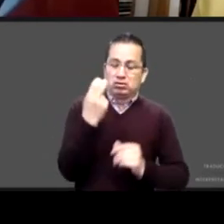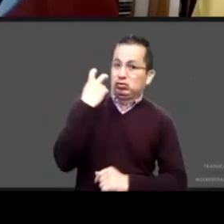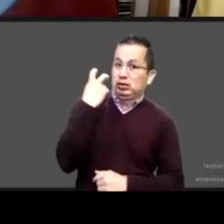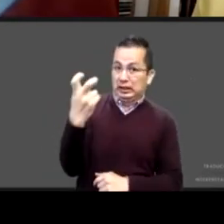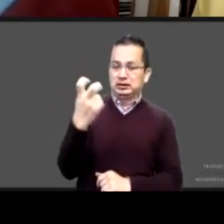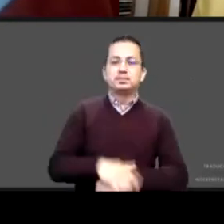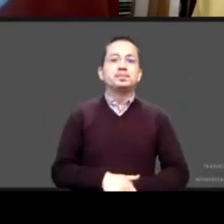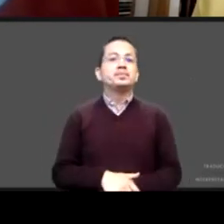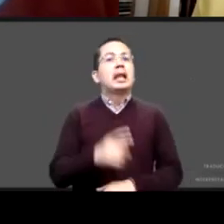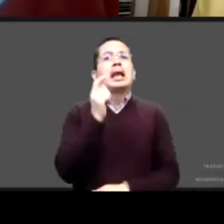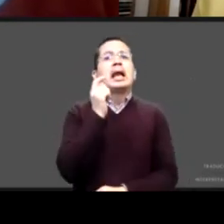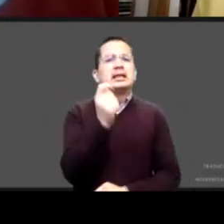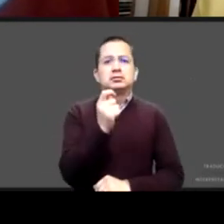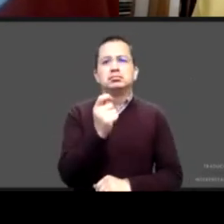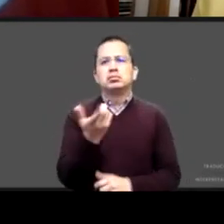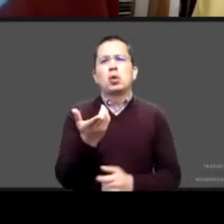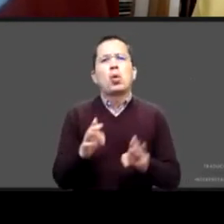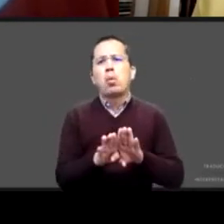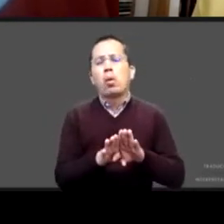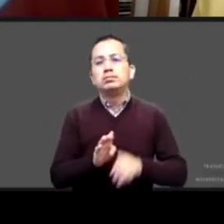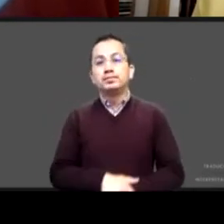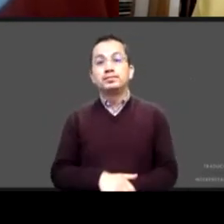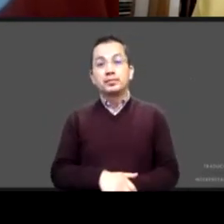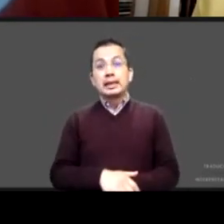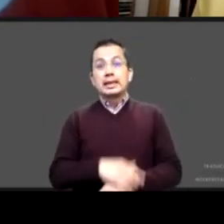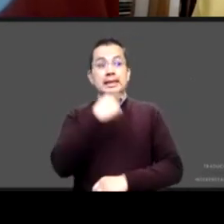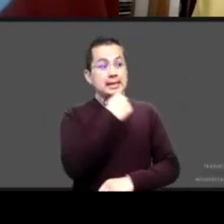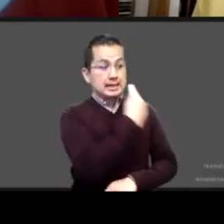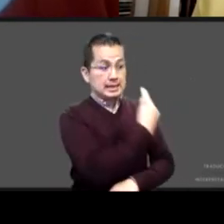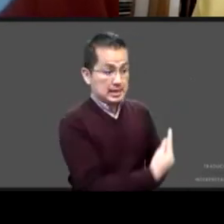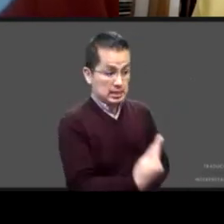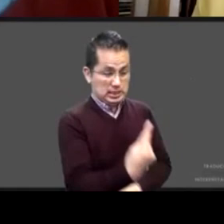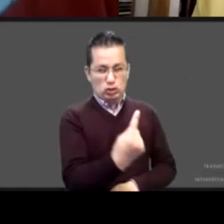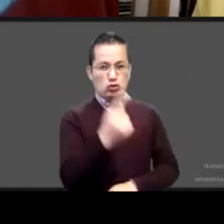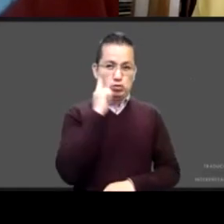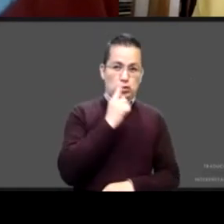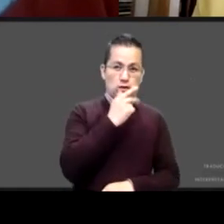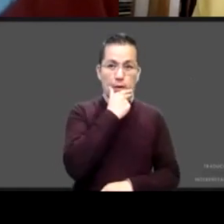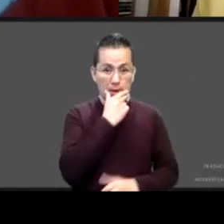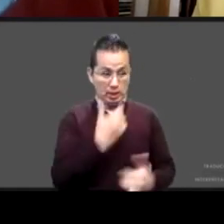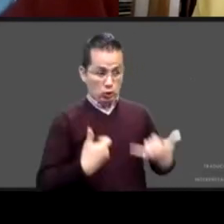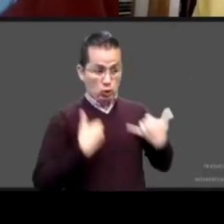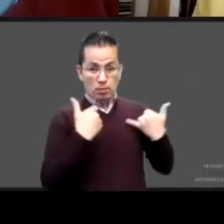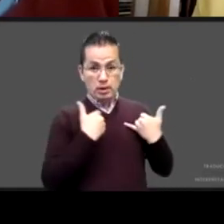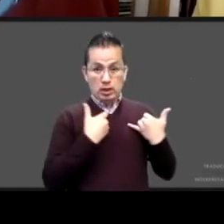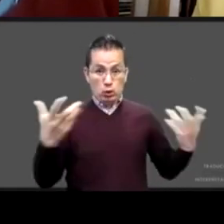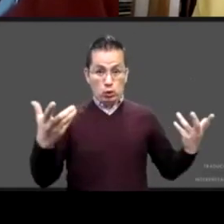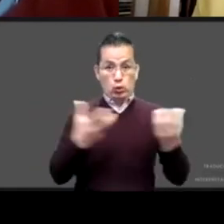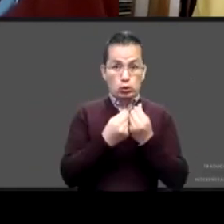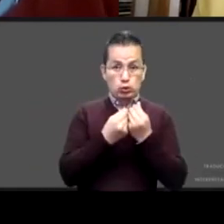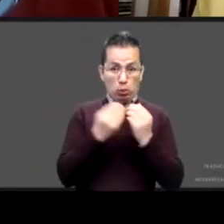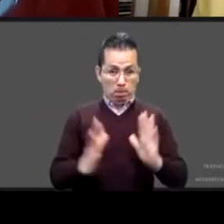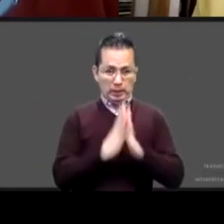Que la participación empodera a nuestros niños, niñas y adolescentes no es ningún